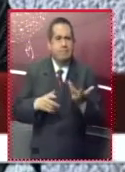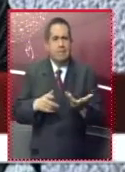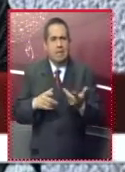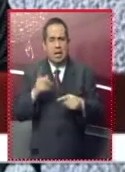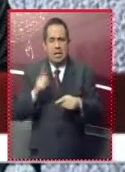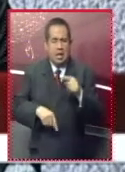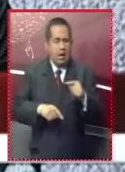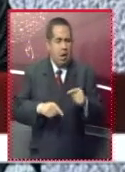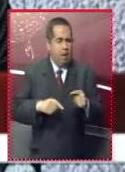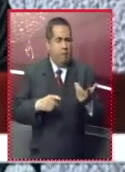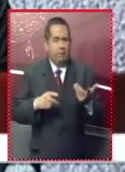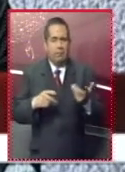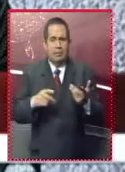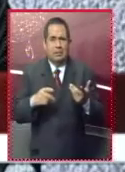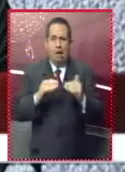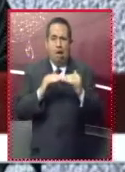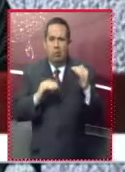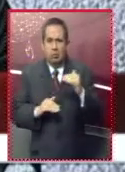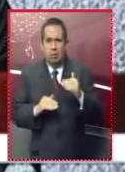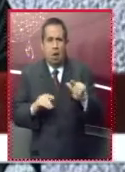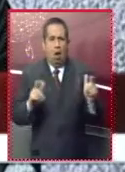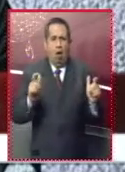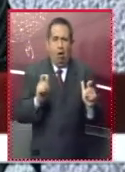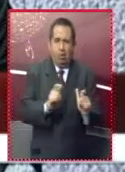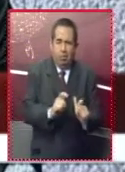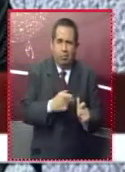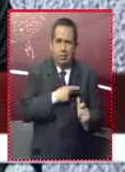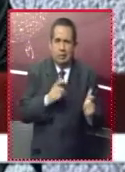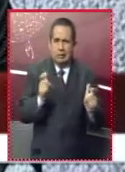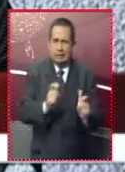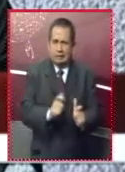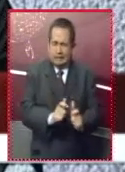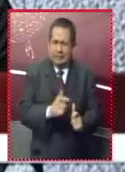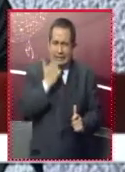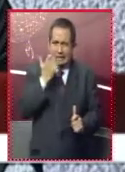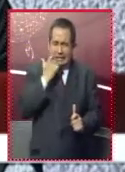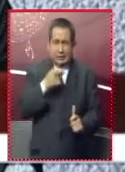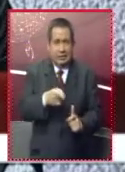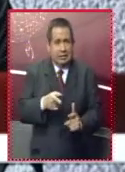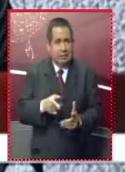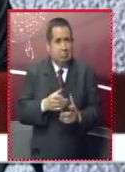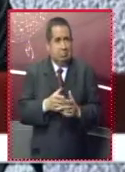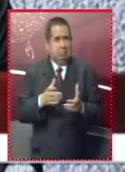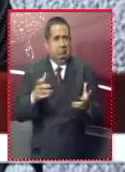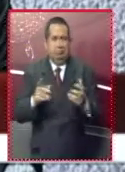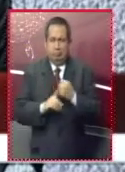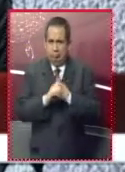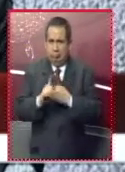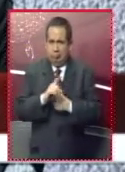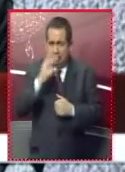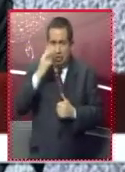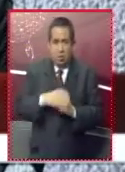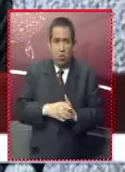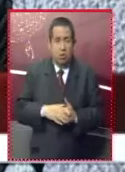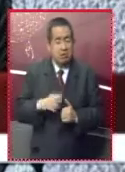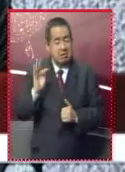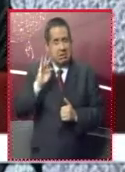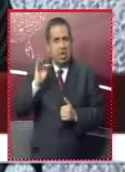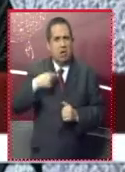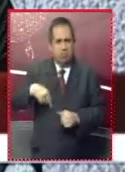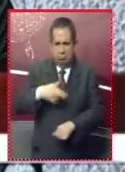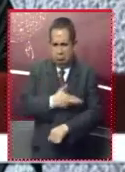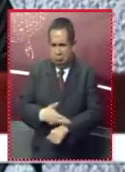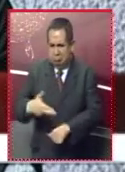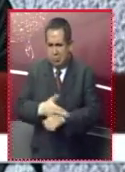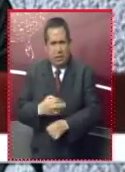la pobreza y desigualdad, que ha sido un grave daño para México, y que podemos llevar a cabo acciones como